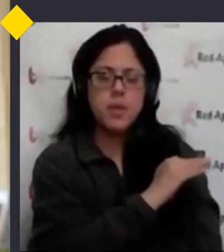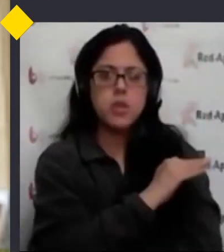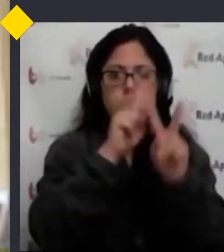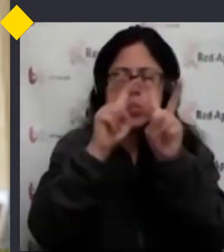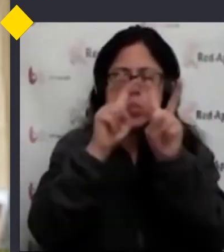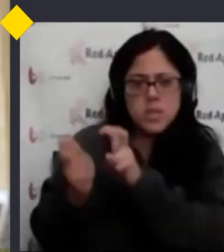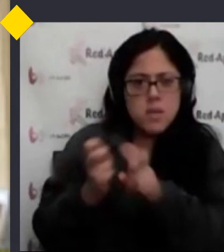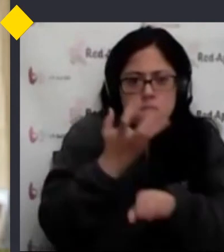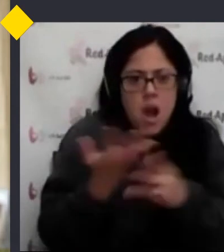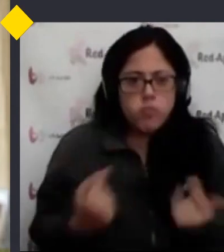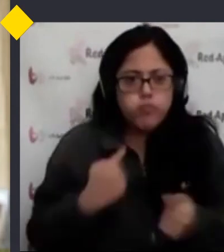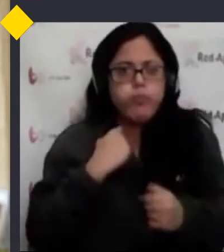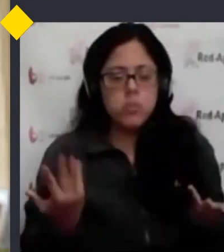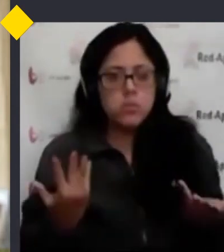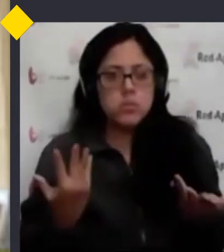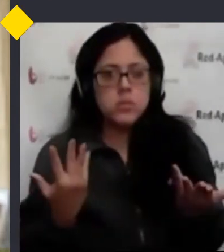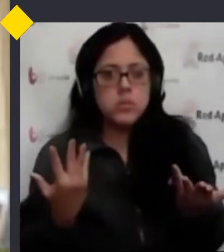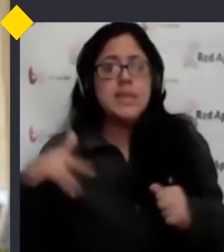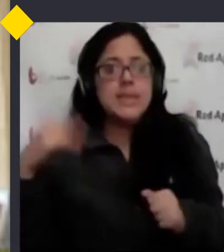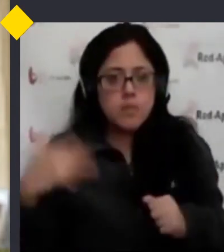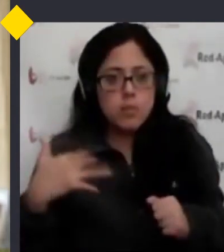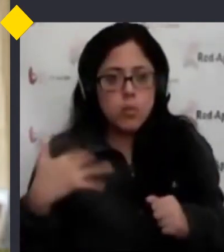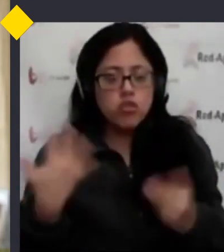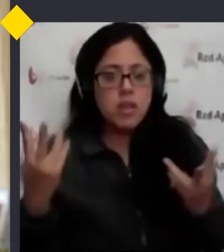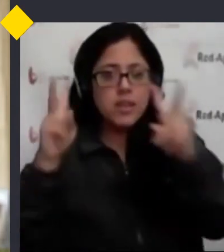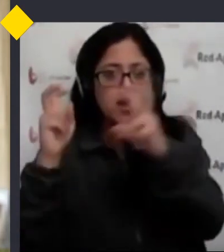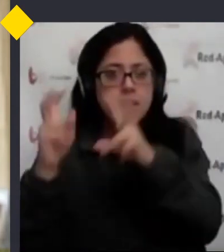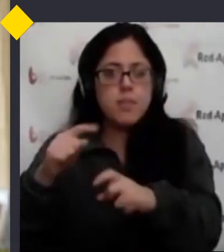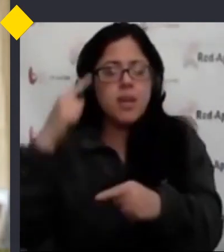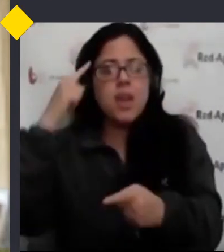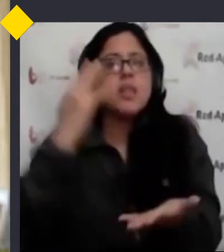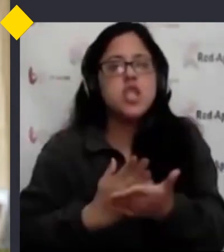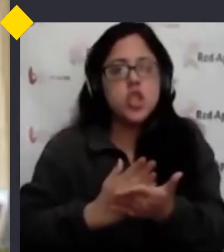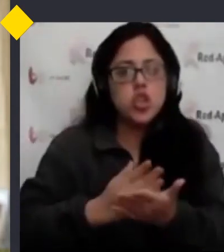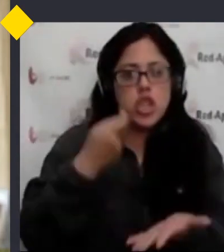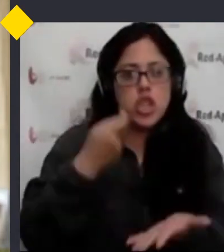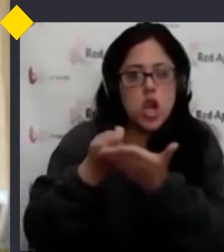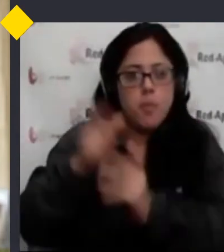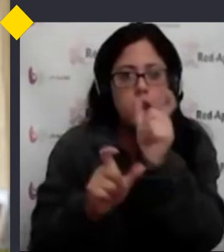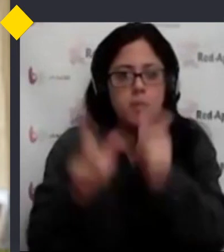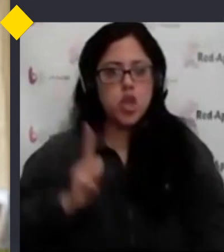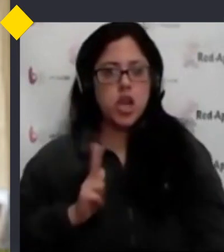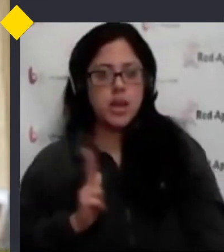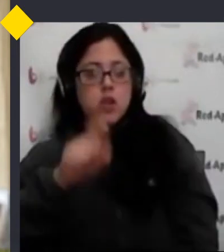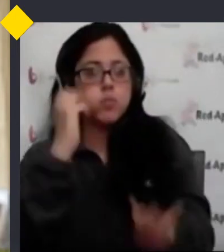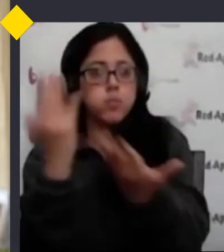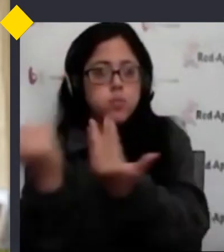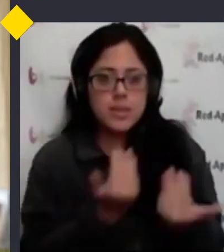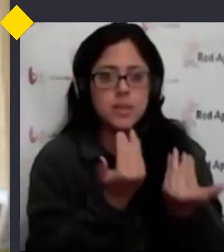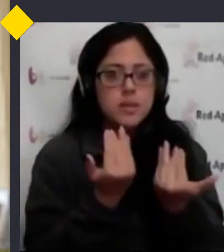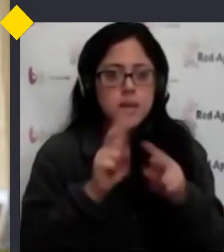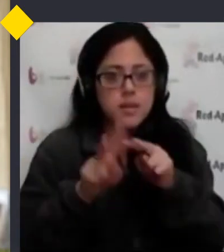de cambios muy importantes en las decisiones de compra de los clientes, y que eso va a necesitar hacer las cosas de una manera